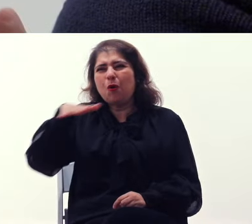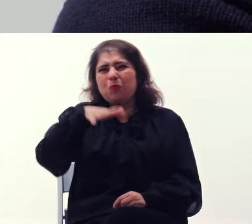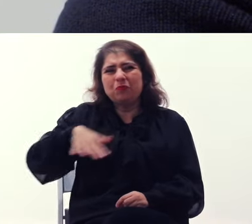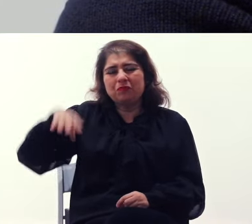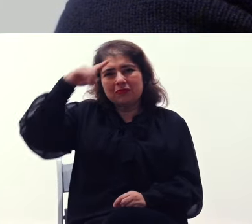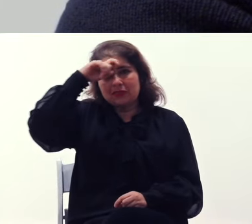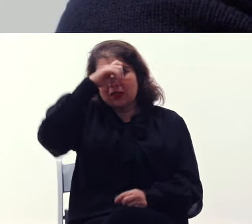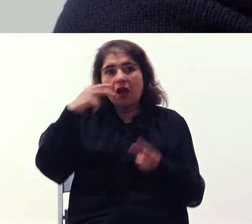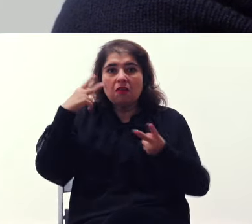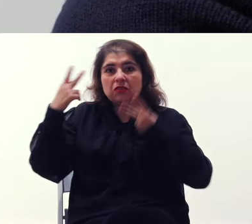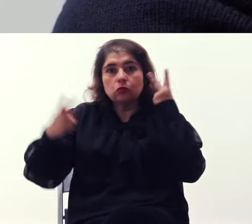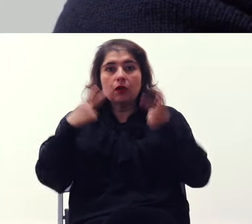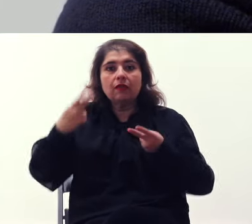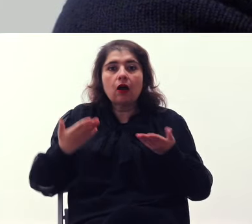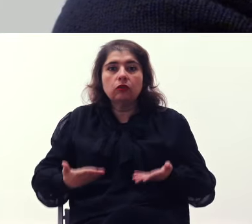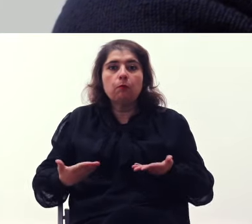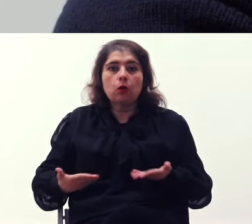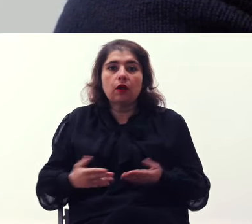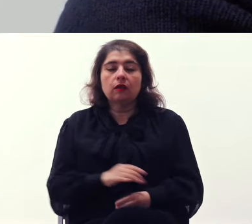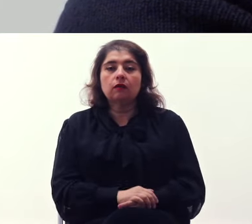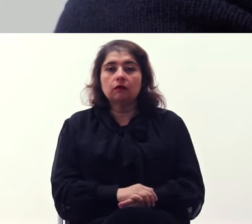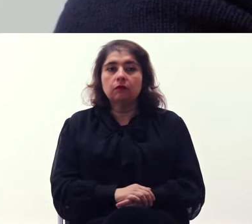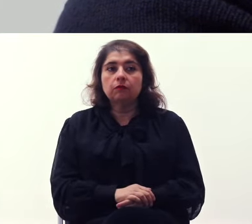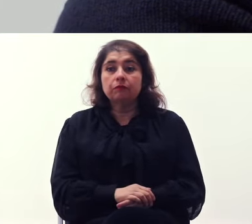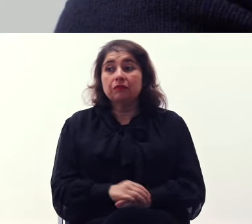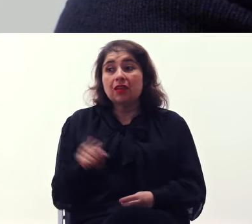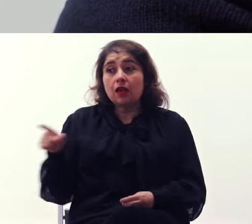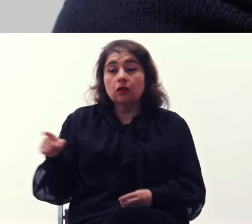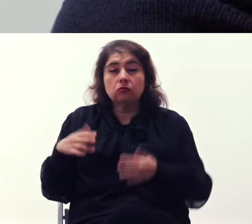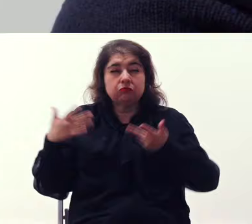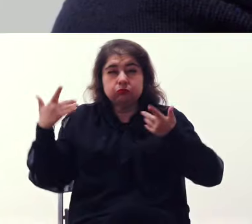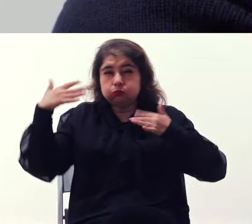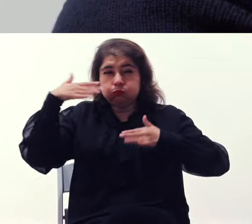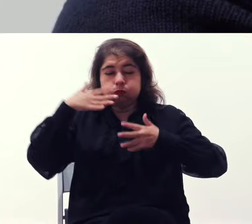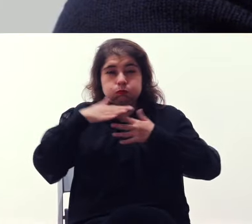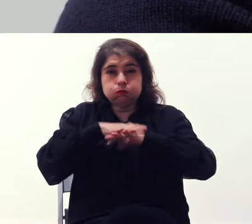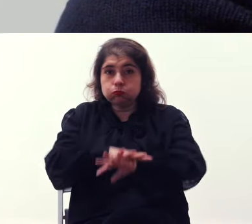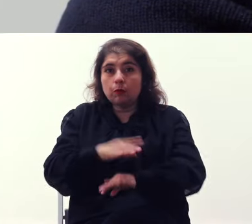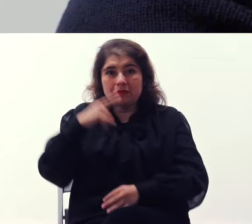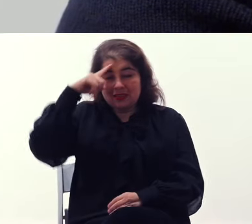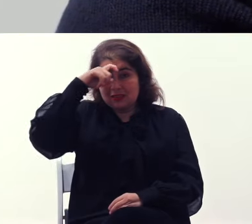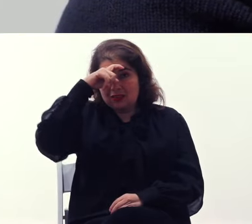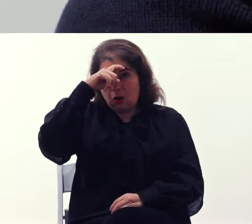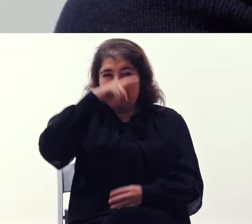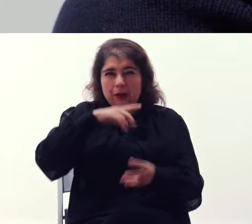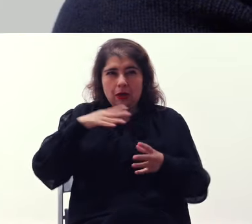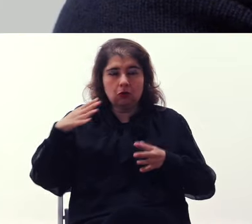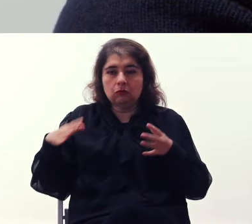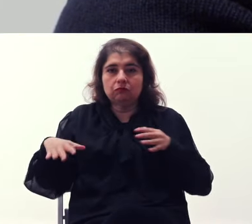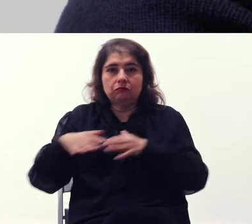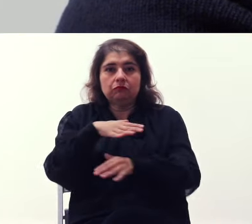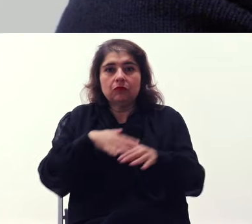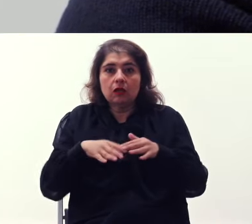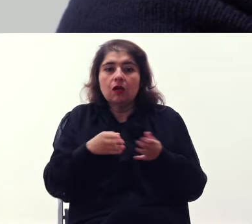entramado complejo de lo que podríamos llamar la visualidad contemporánea. Y ese entramado complejo, de alguna